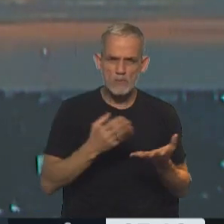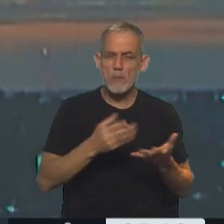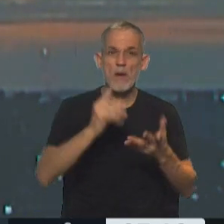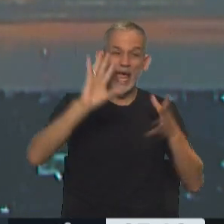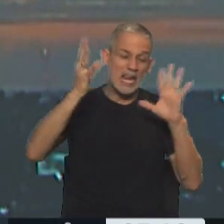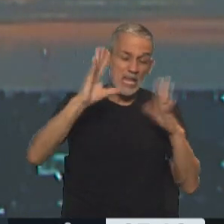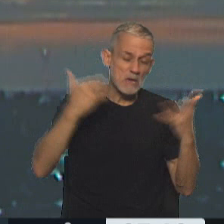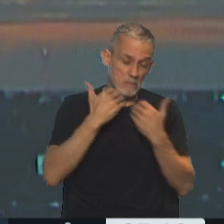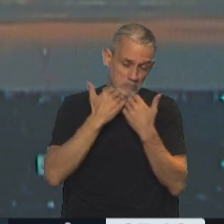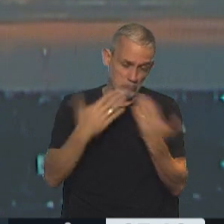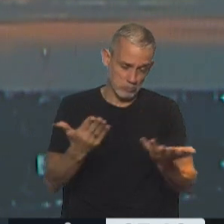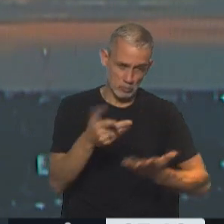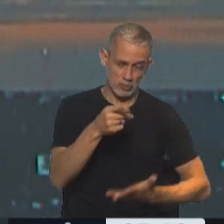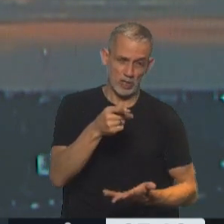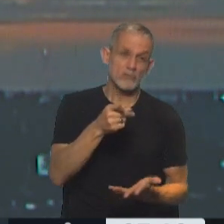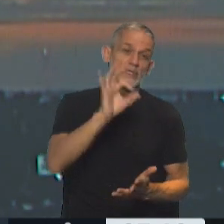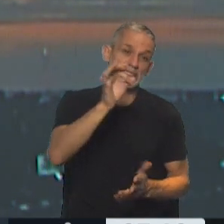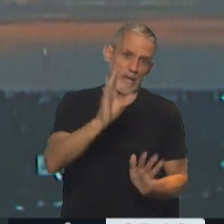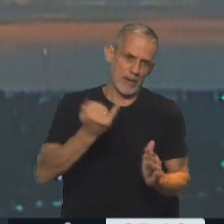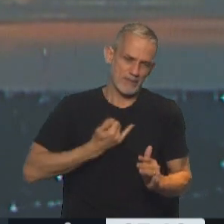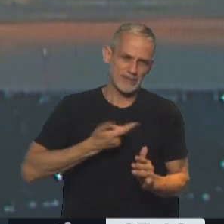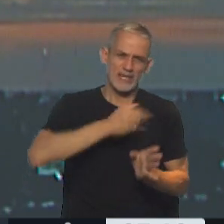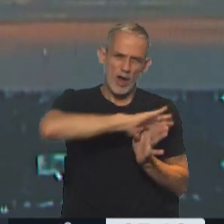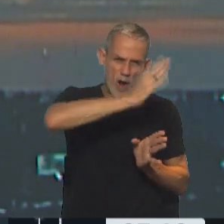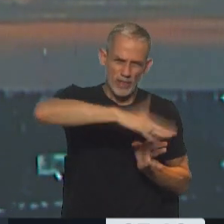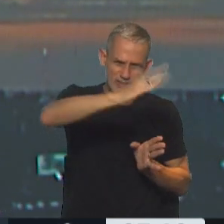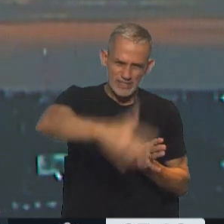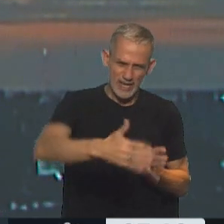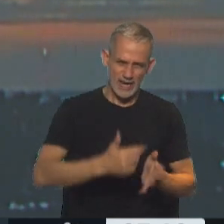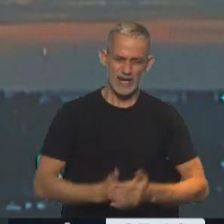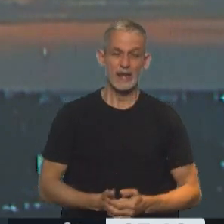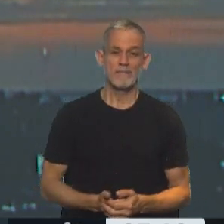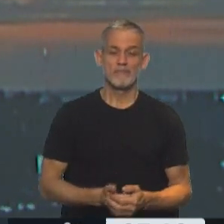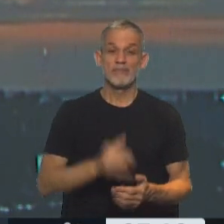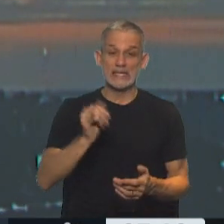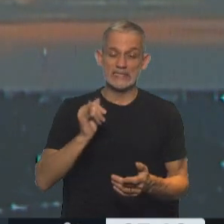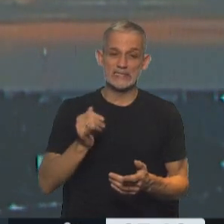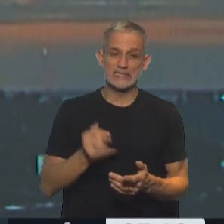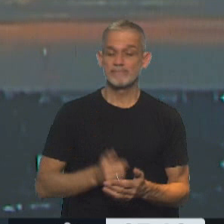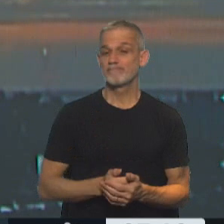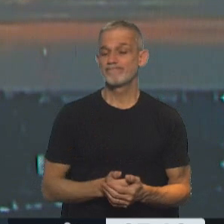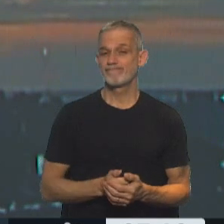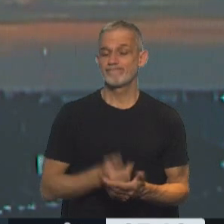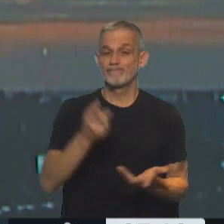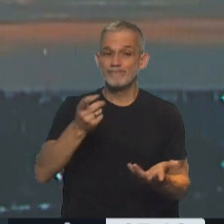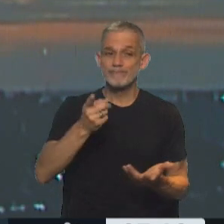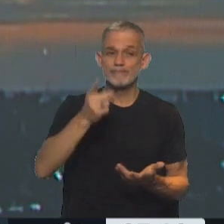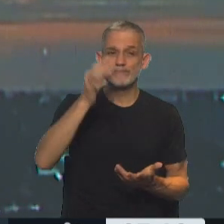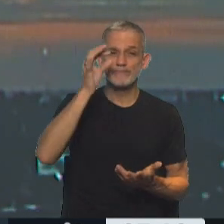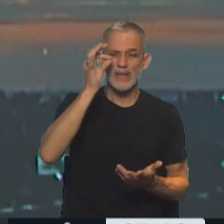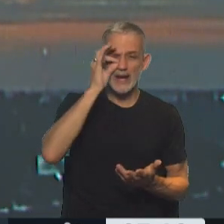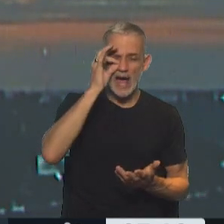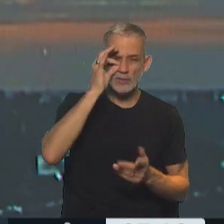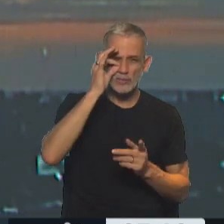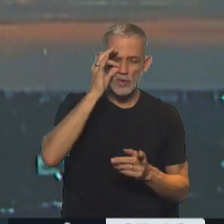clima será, no lo sé, dígamelo usted, doctor, en las zonas cordilleranas, ¿verdad? Sí, porque aparte este tipo de